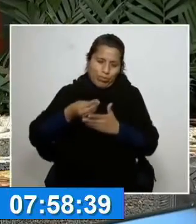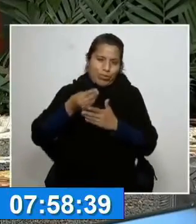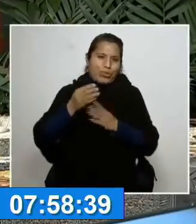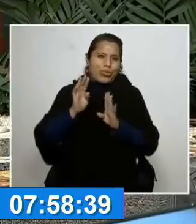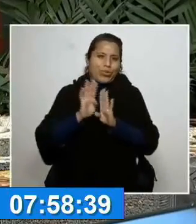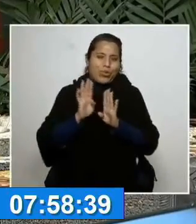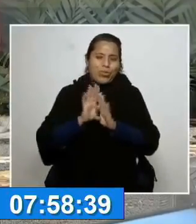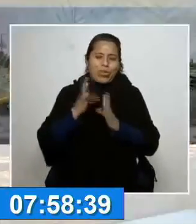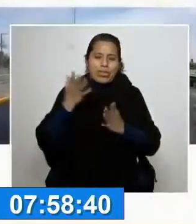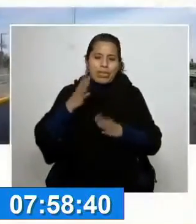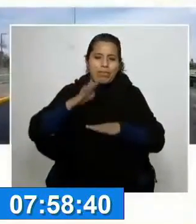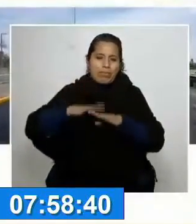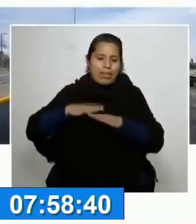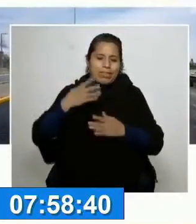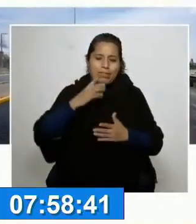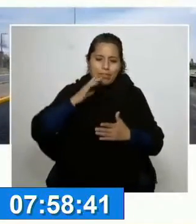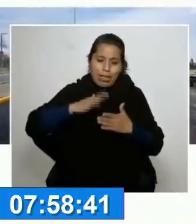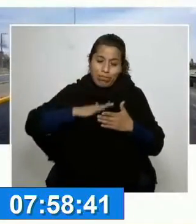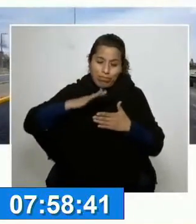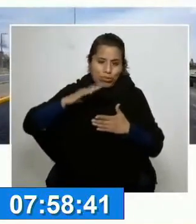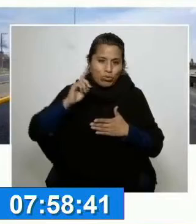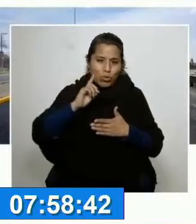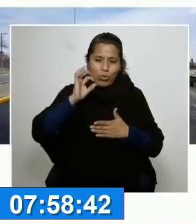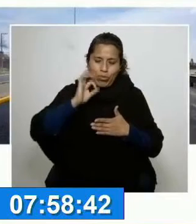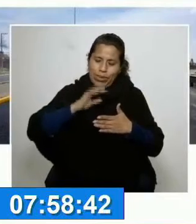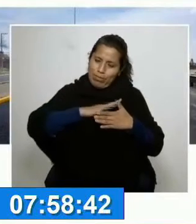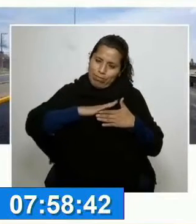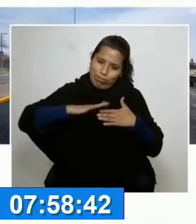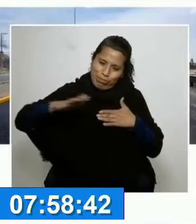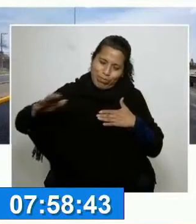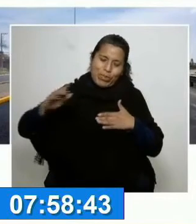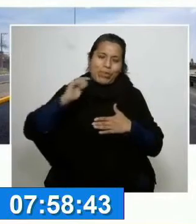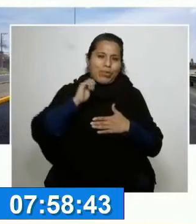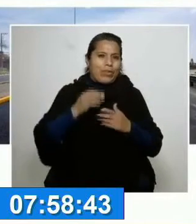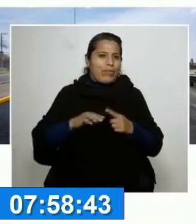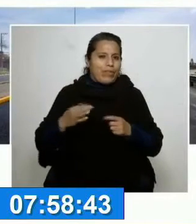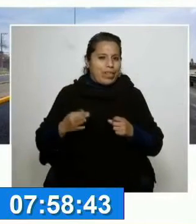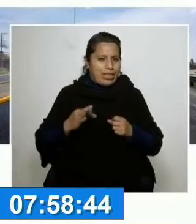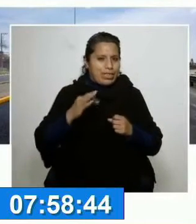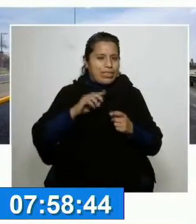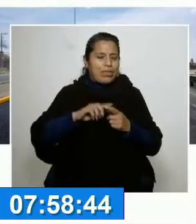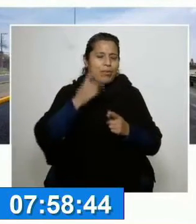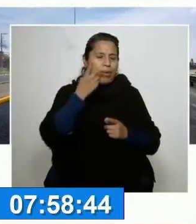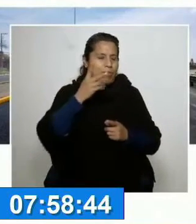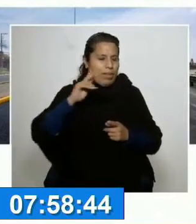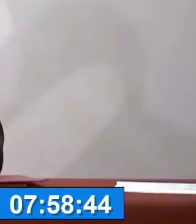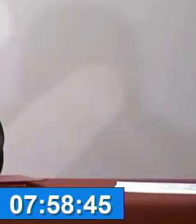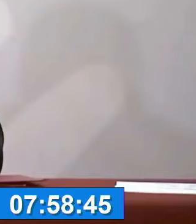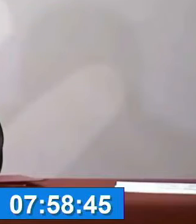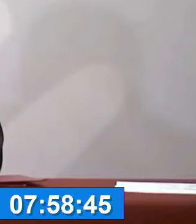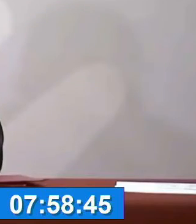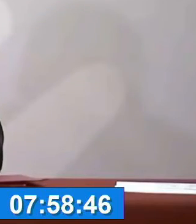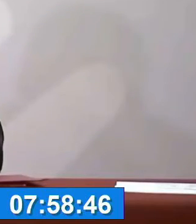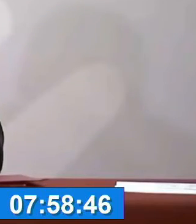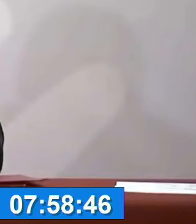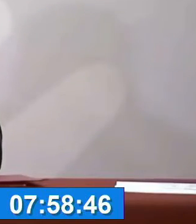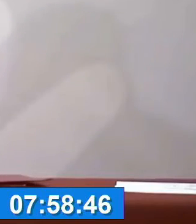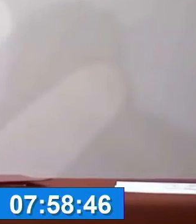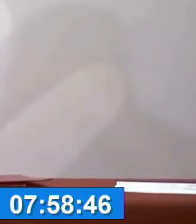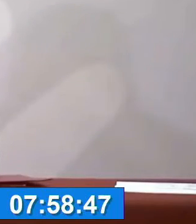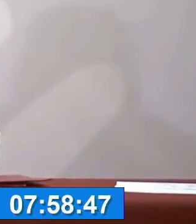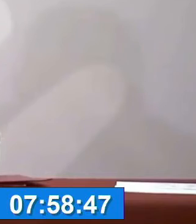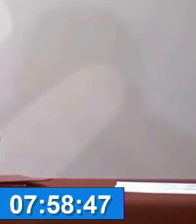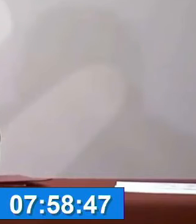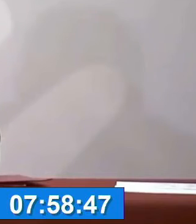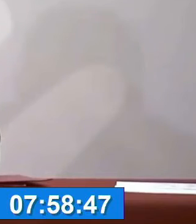en 2 años. Para lo que es el fortalecimiento del campo, Víctor Manuel Villalobos, secretario de Agricultura y Desarrollo